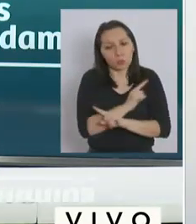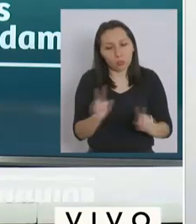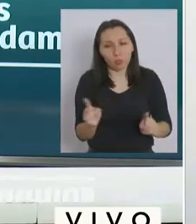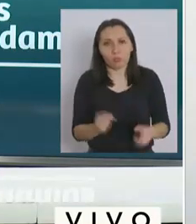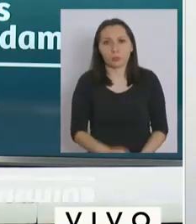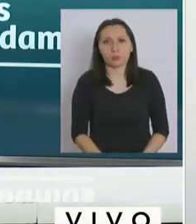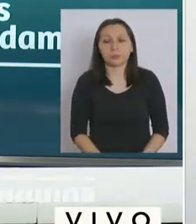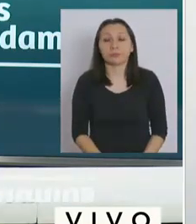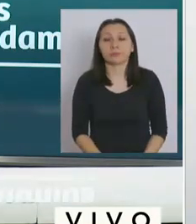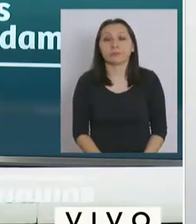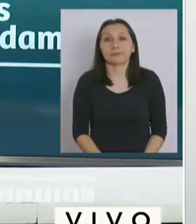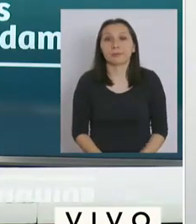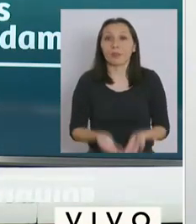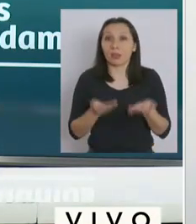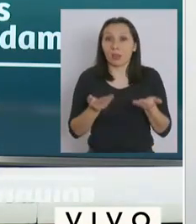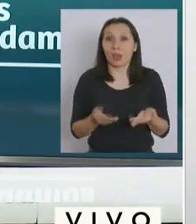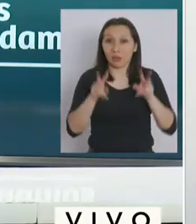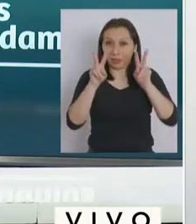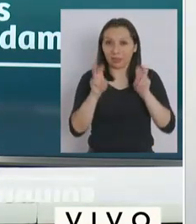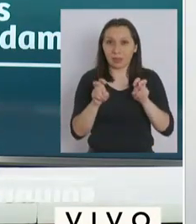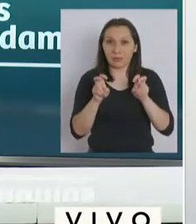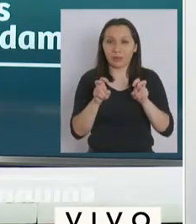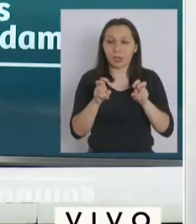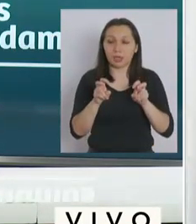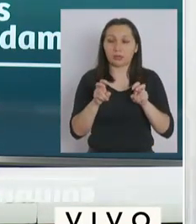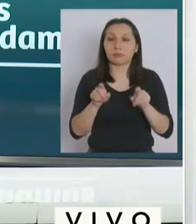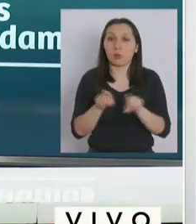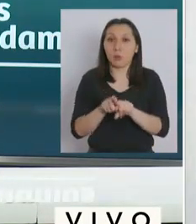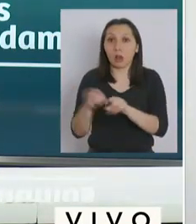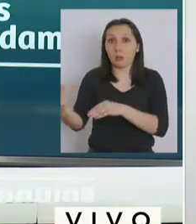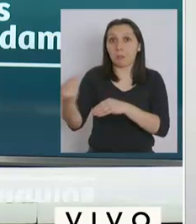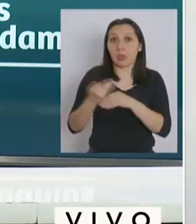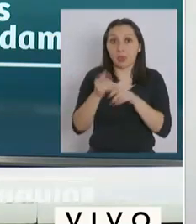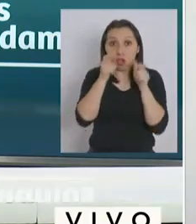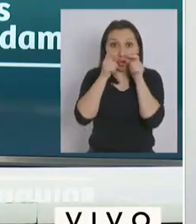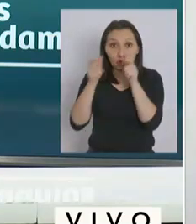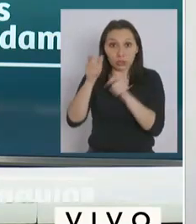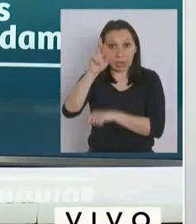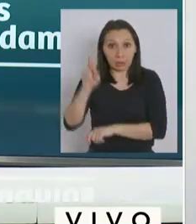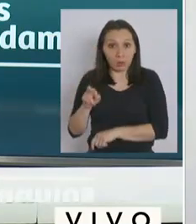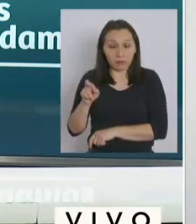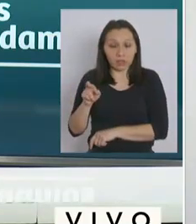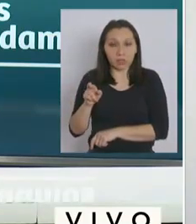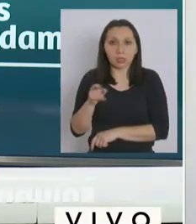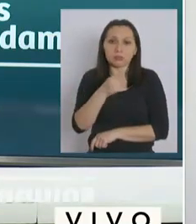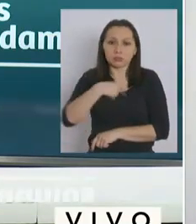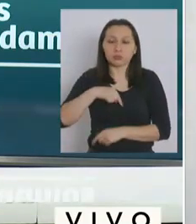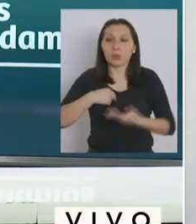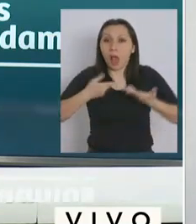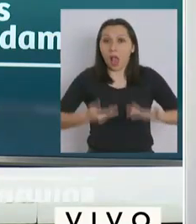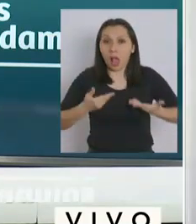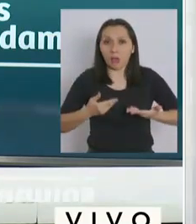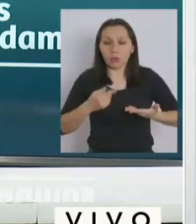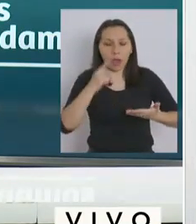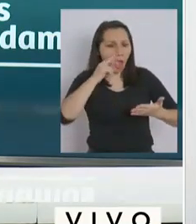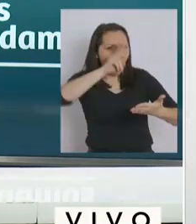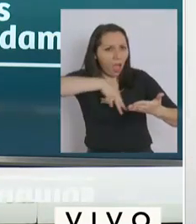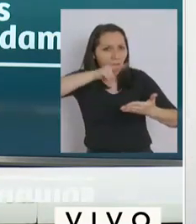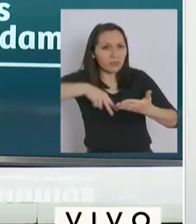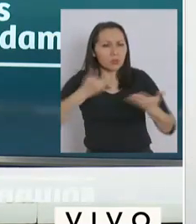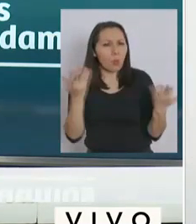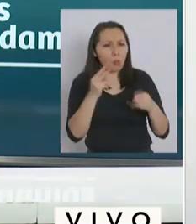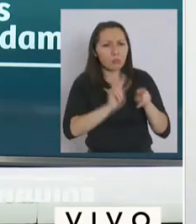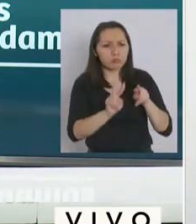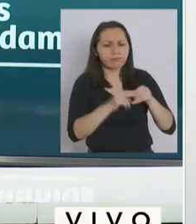errores. Ahora, en función de lo que nos ha pedido Contraloría, estamos actualmente revisando los